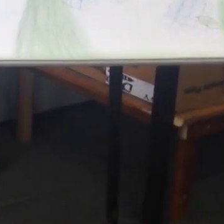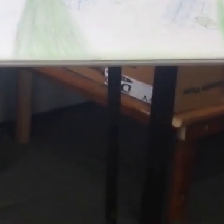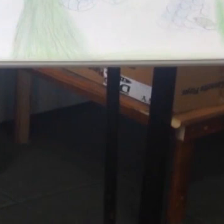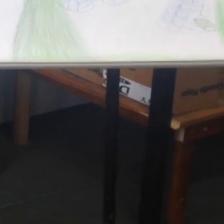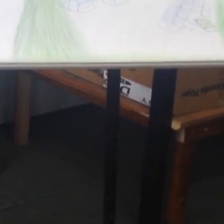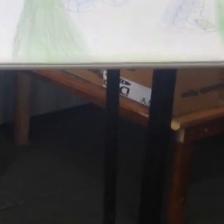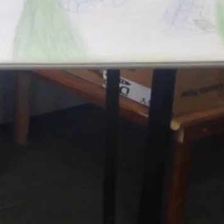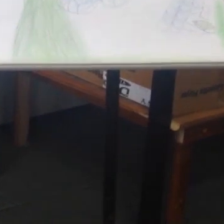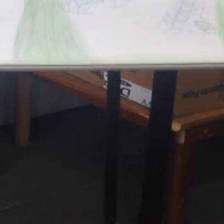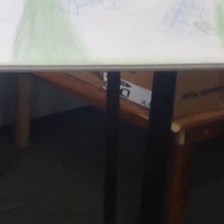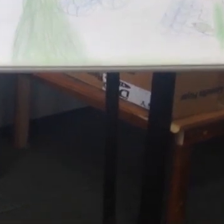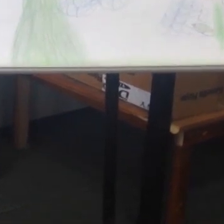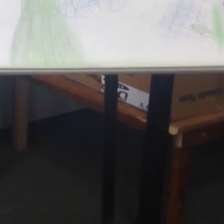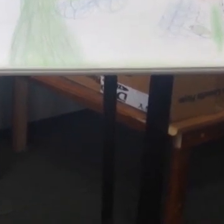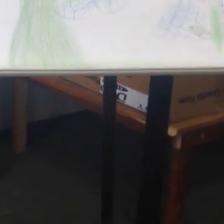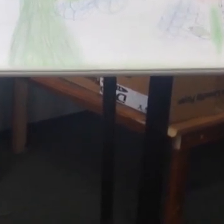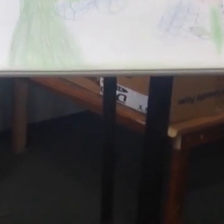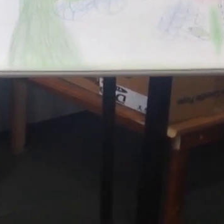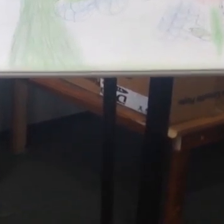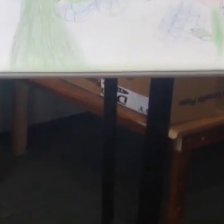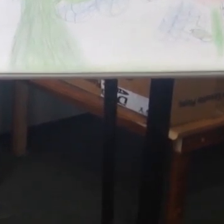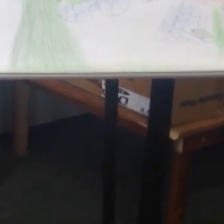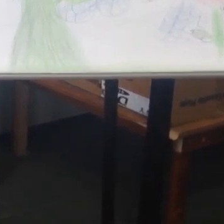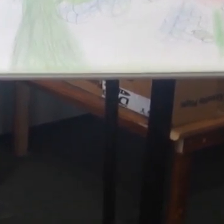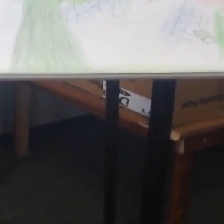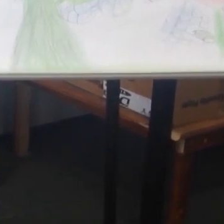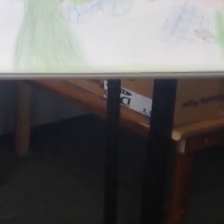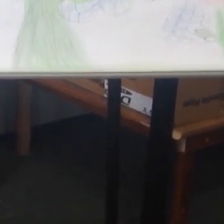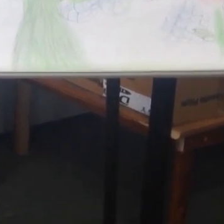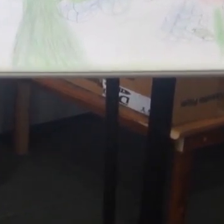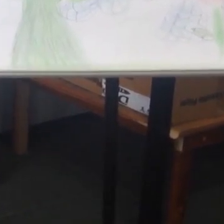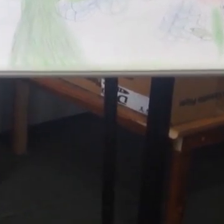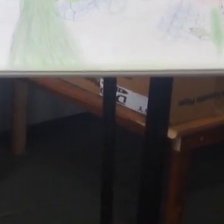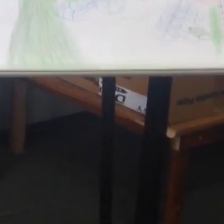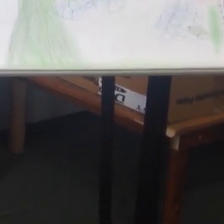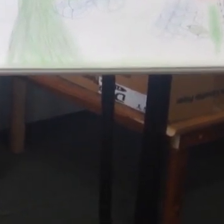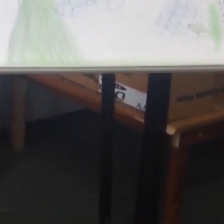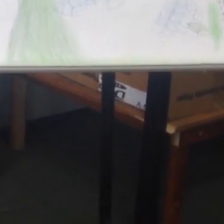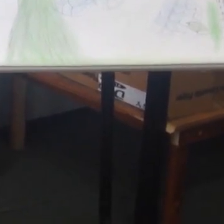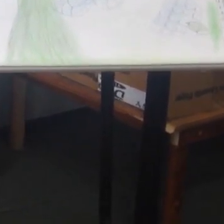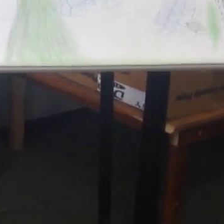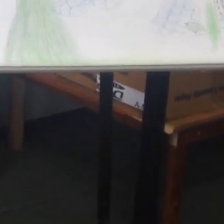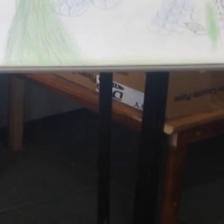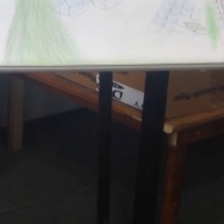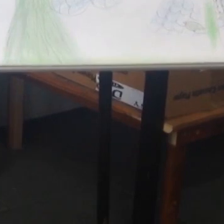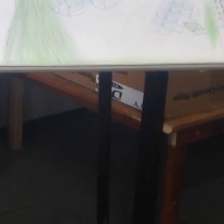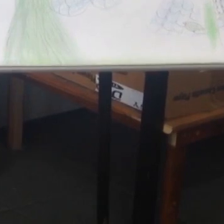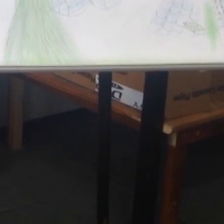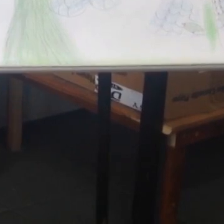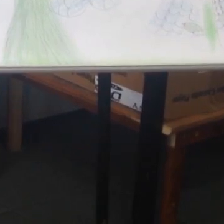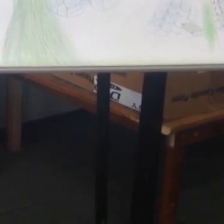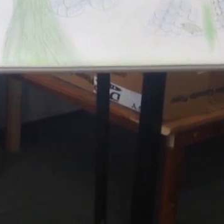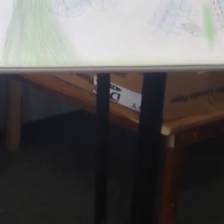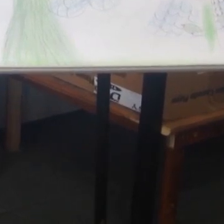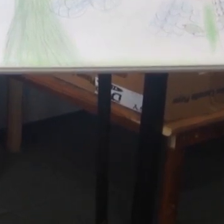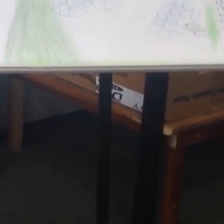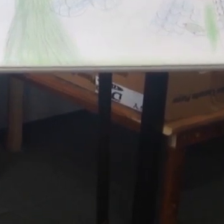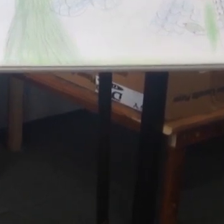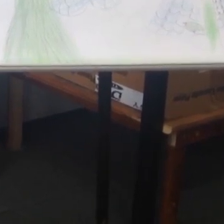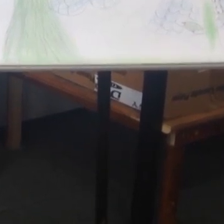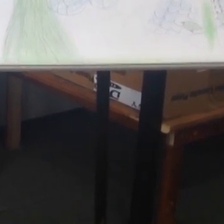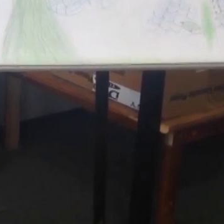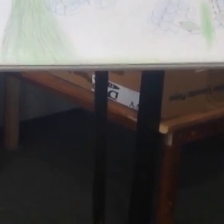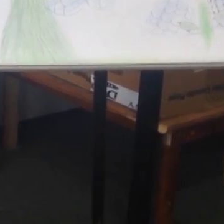y les voy a contar mi pequeña historia de chiquita hasta mi experiencia de hoy. Bueno, yo desde chiquita